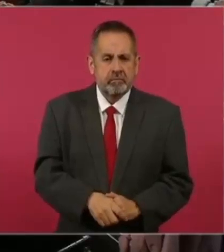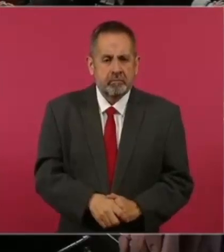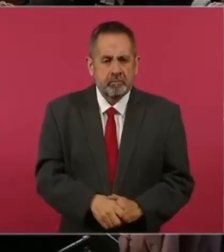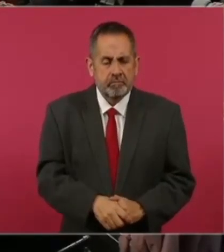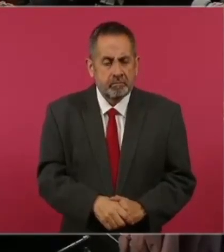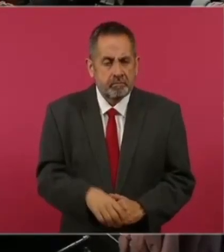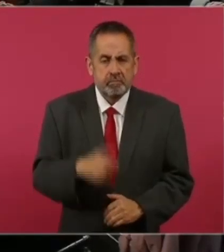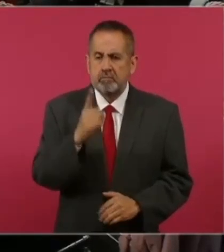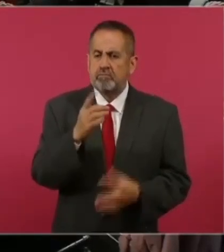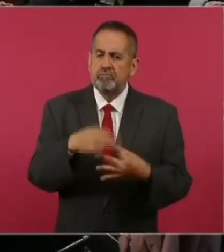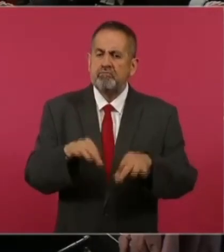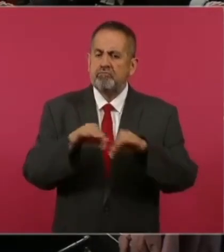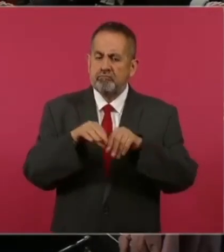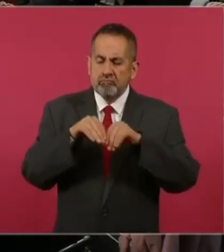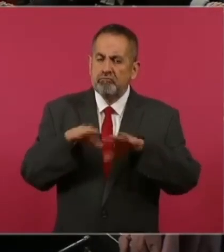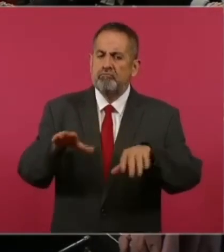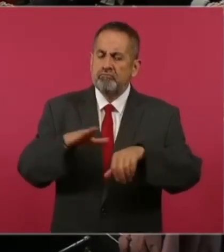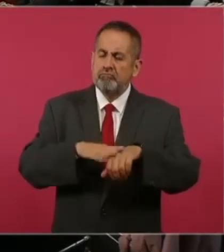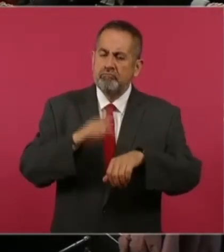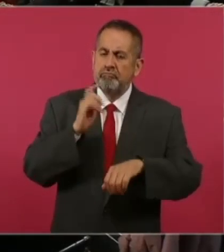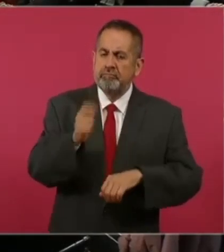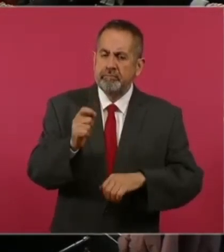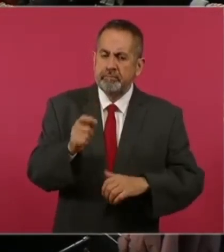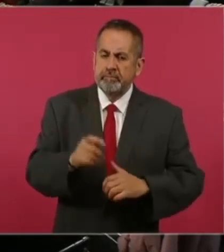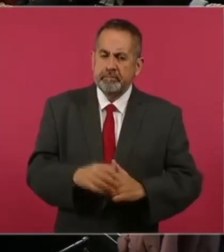sería importante que